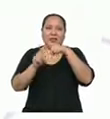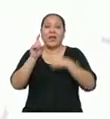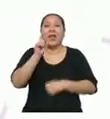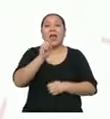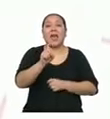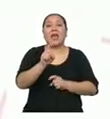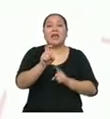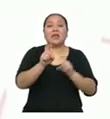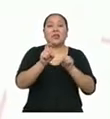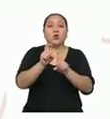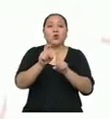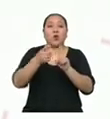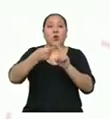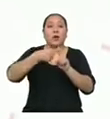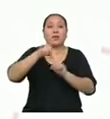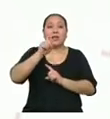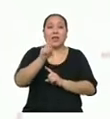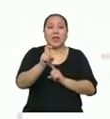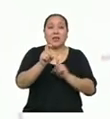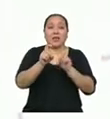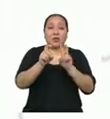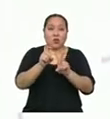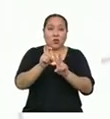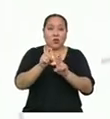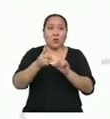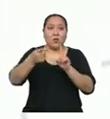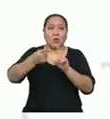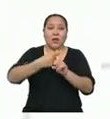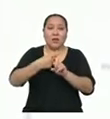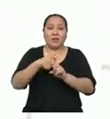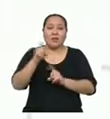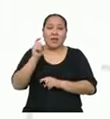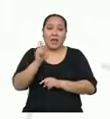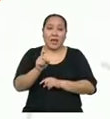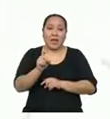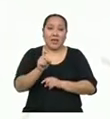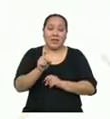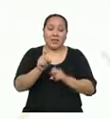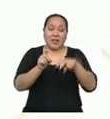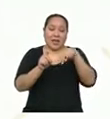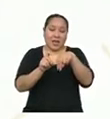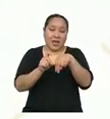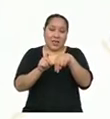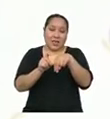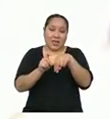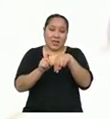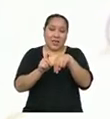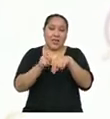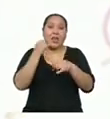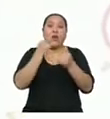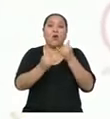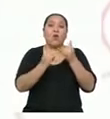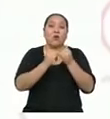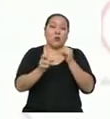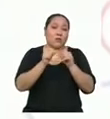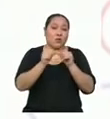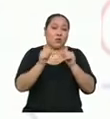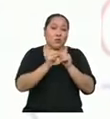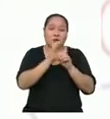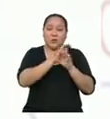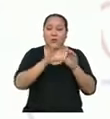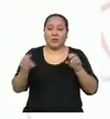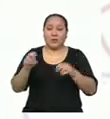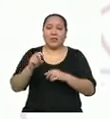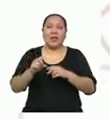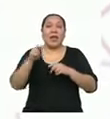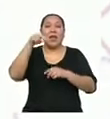y x2 representan los valores muestrales, los valores de los datos. Xn es el último valor de la muestra y la